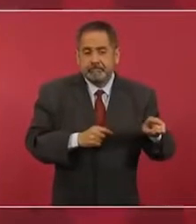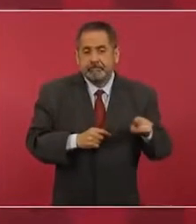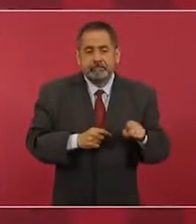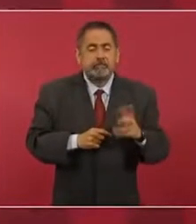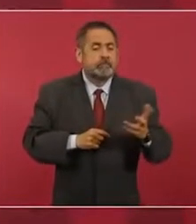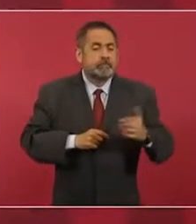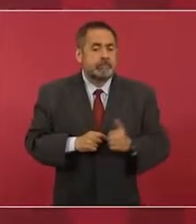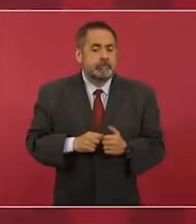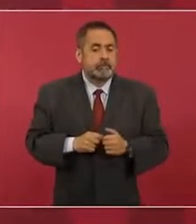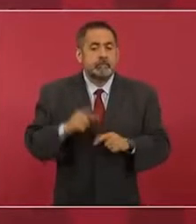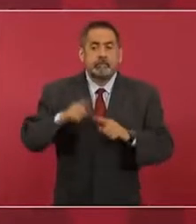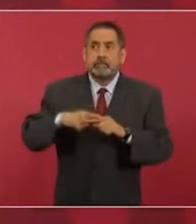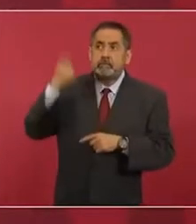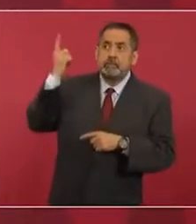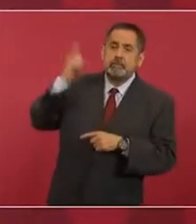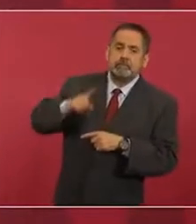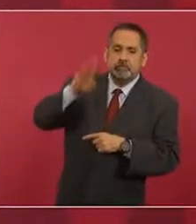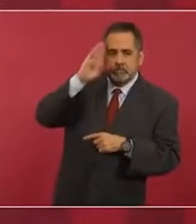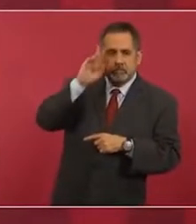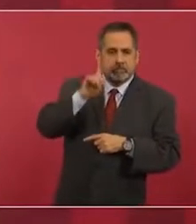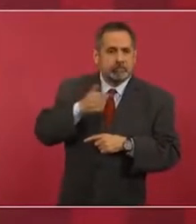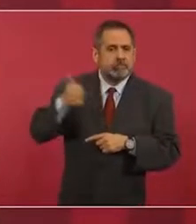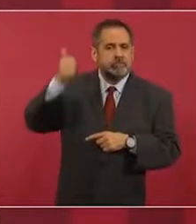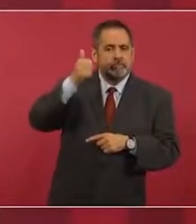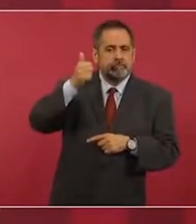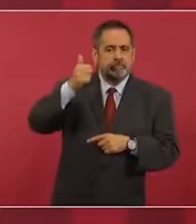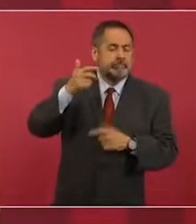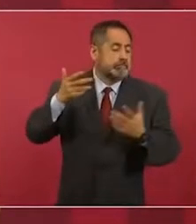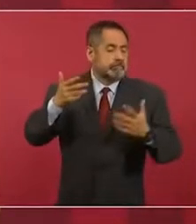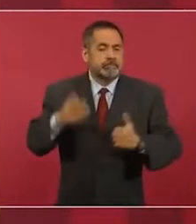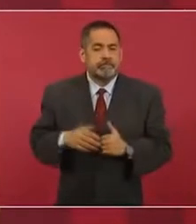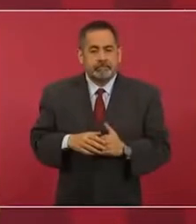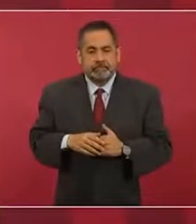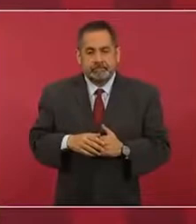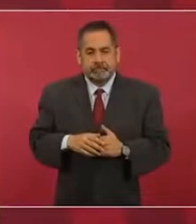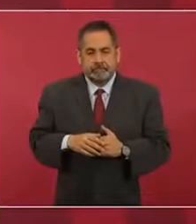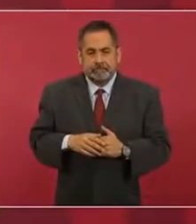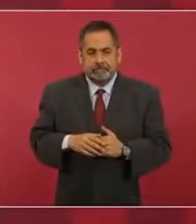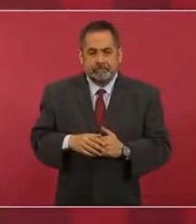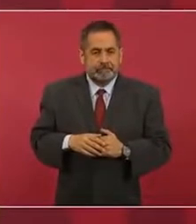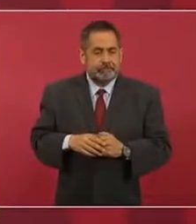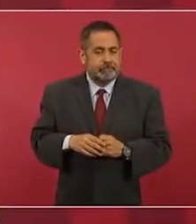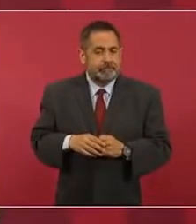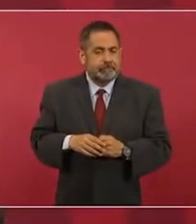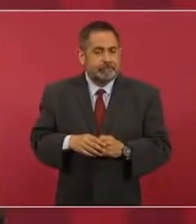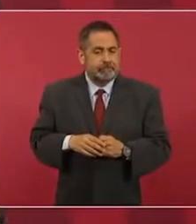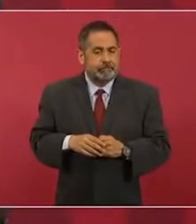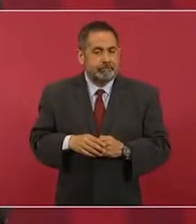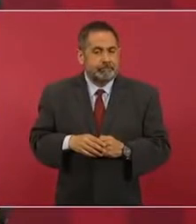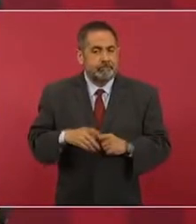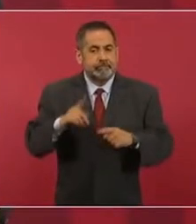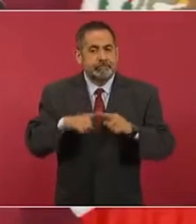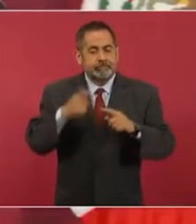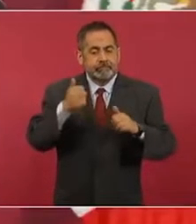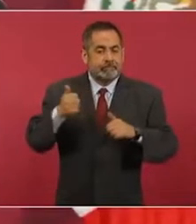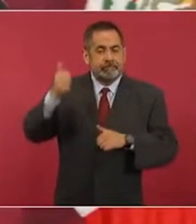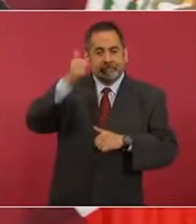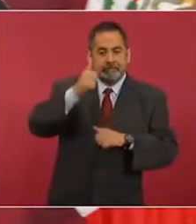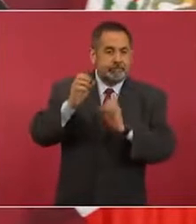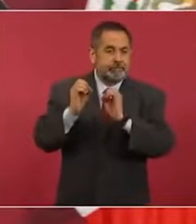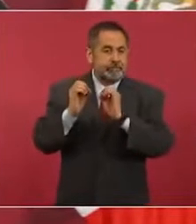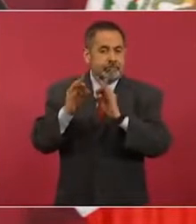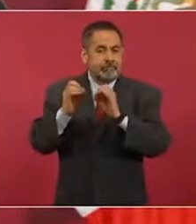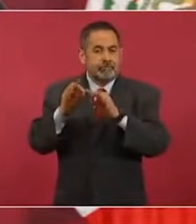y quienes dieron las órdenes, pues estaban actuando desde